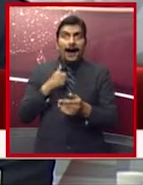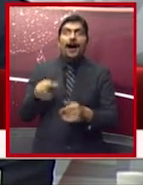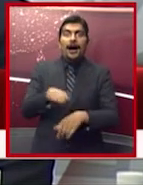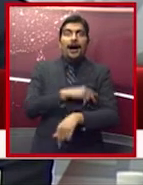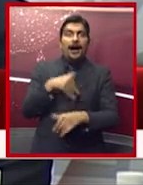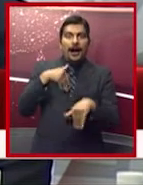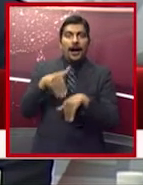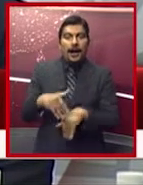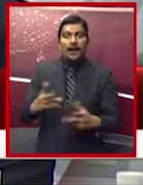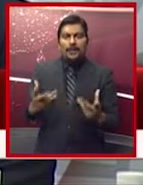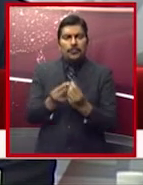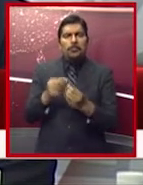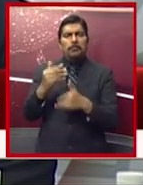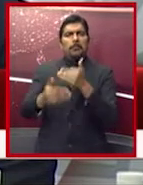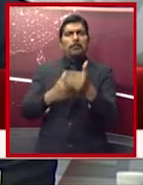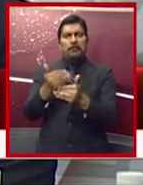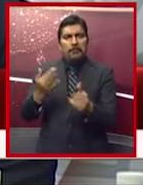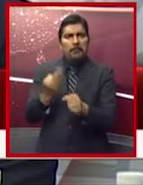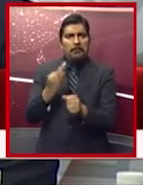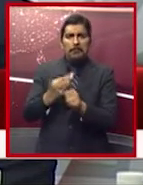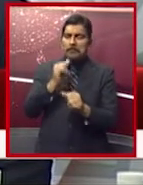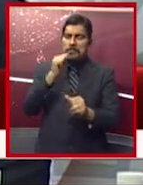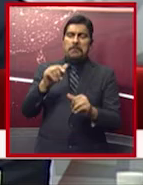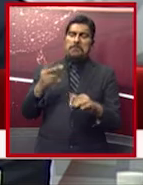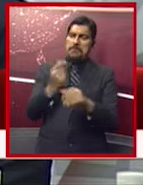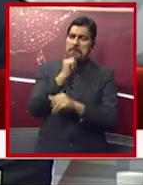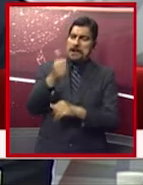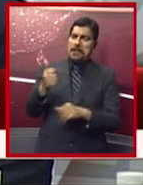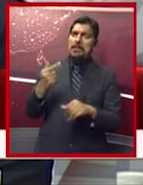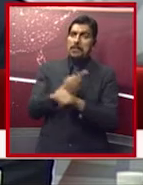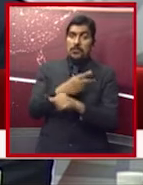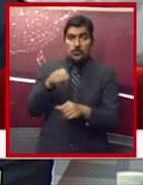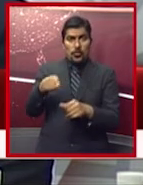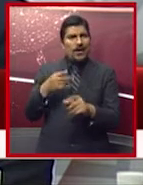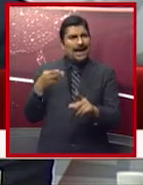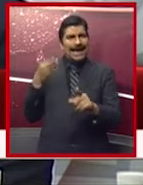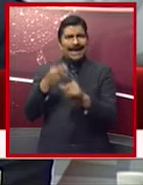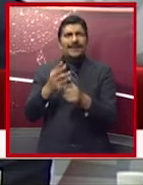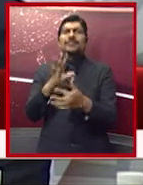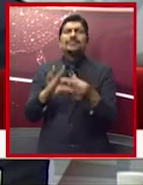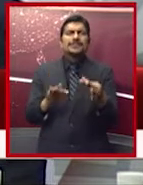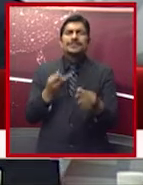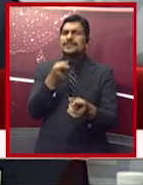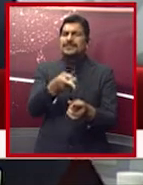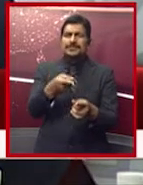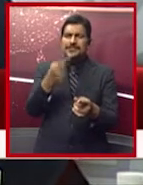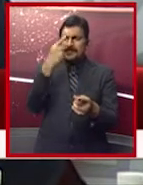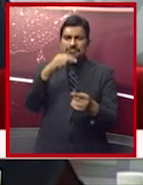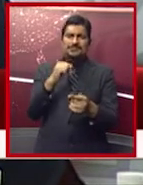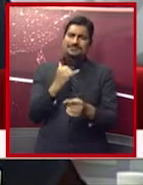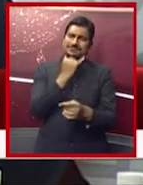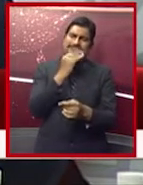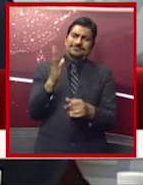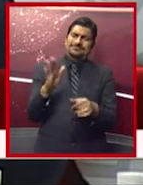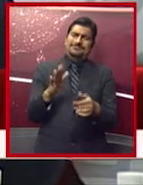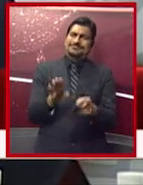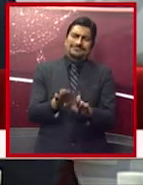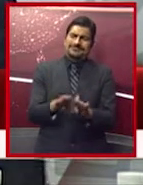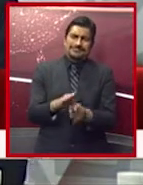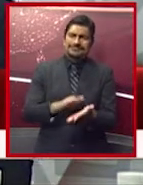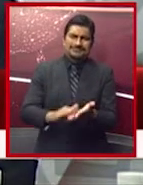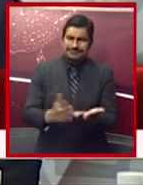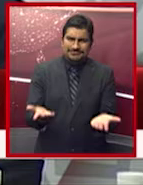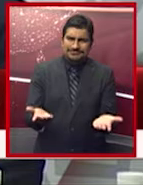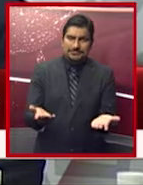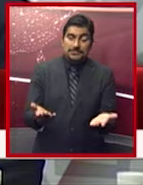si error, debe de reconocerse. Si estrategia, es simplemente imperdonable. A partir